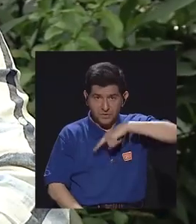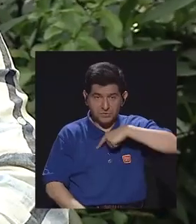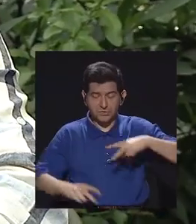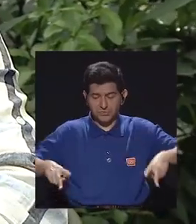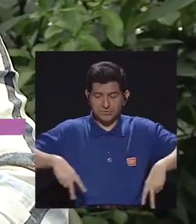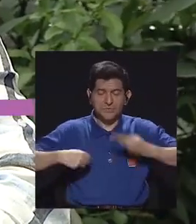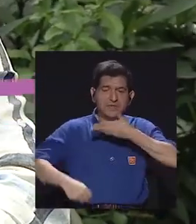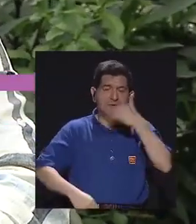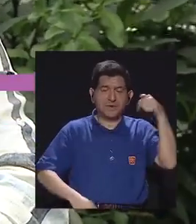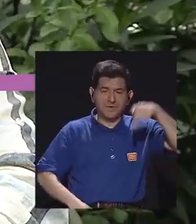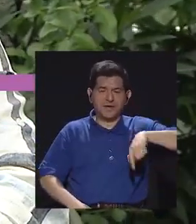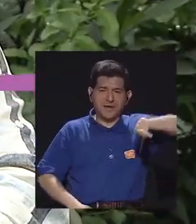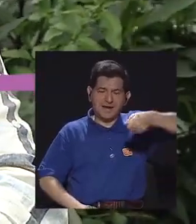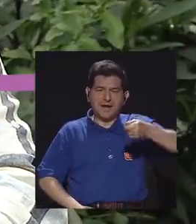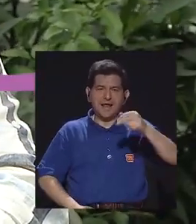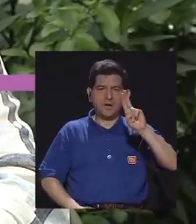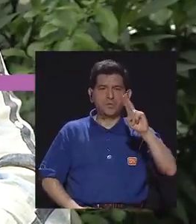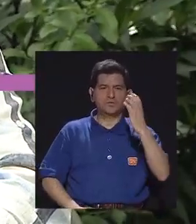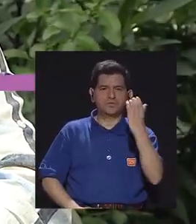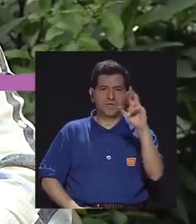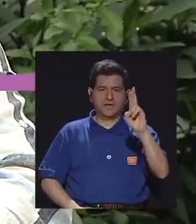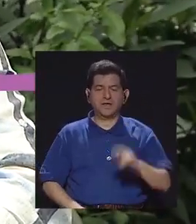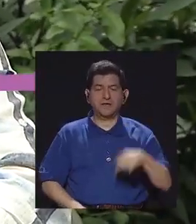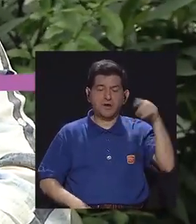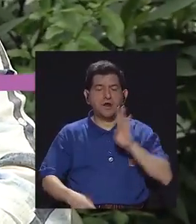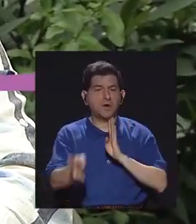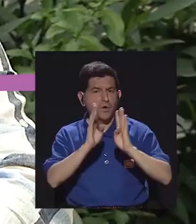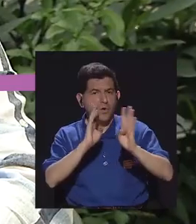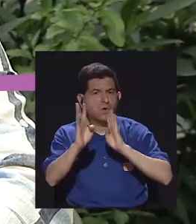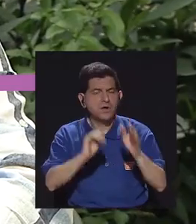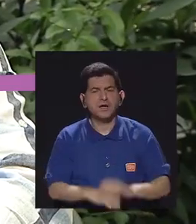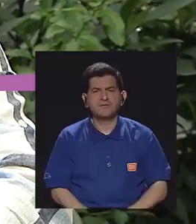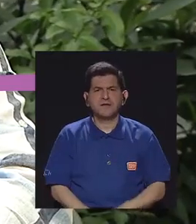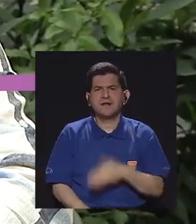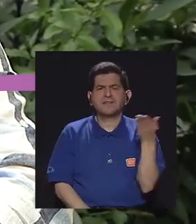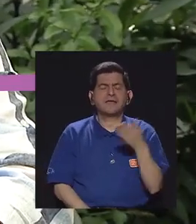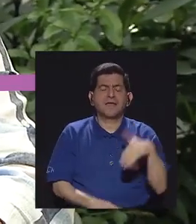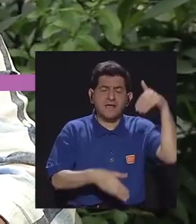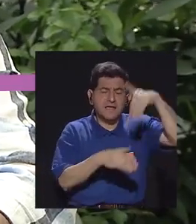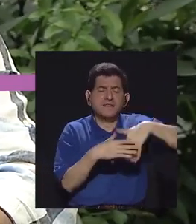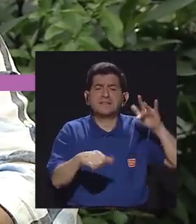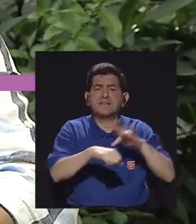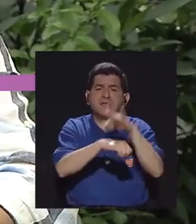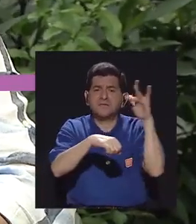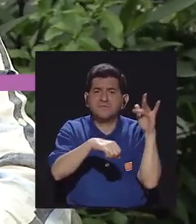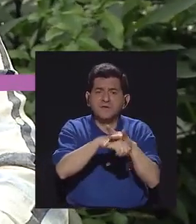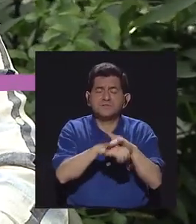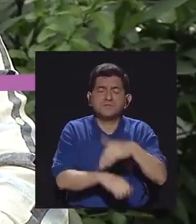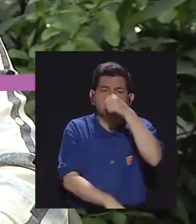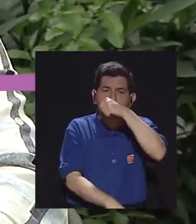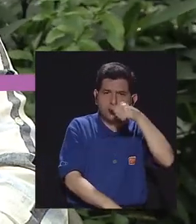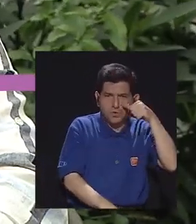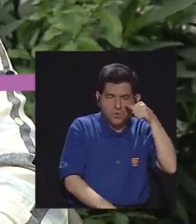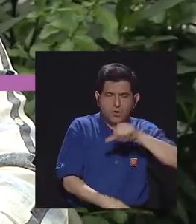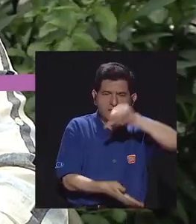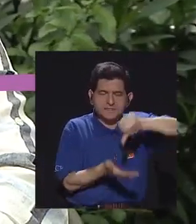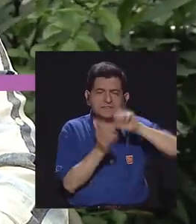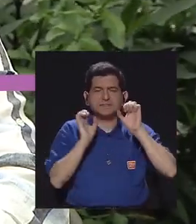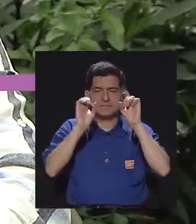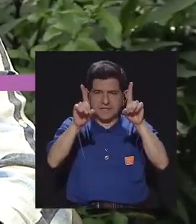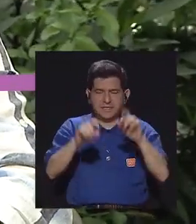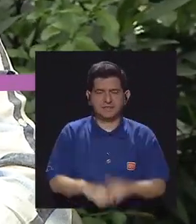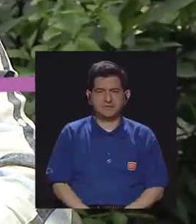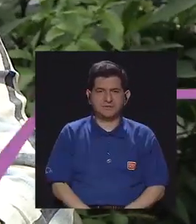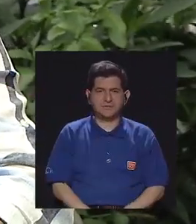Somos Vivir Mejor por su canal UCR y el día de hoy conversando acerca de la intervención temprana en drogas en los